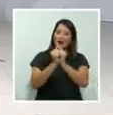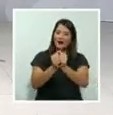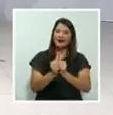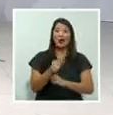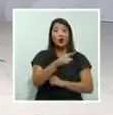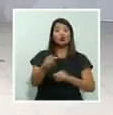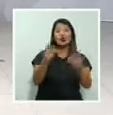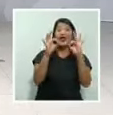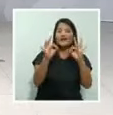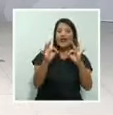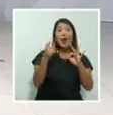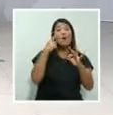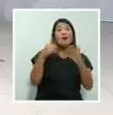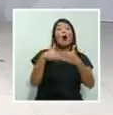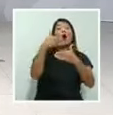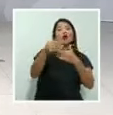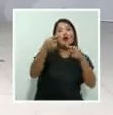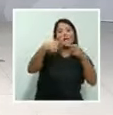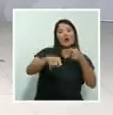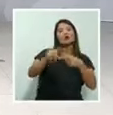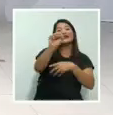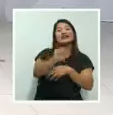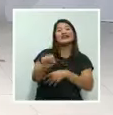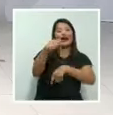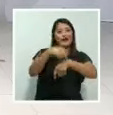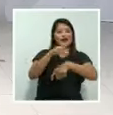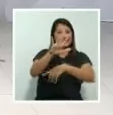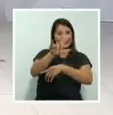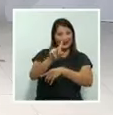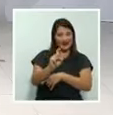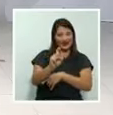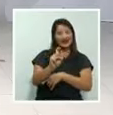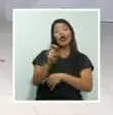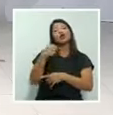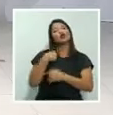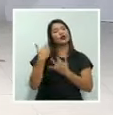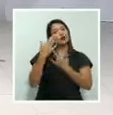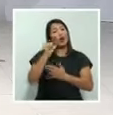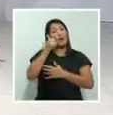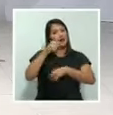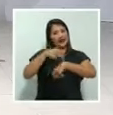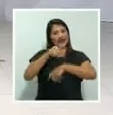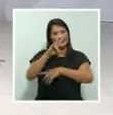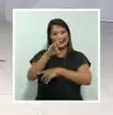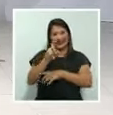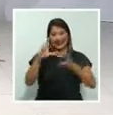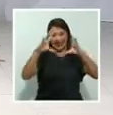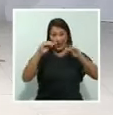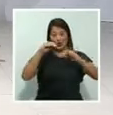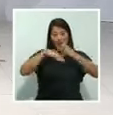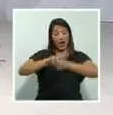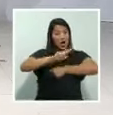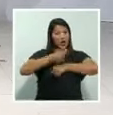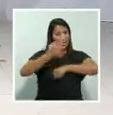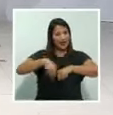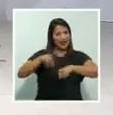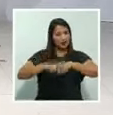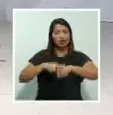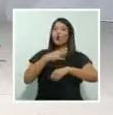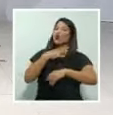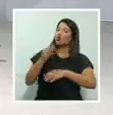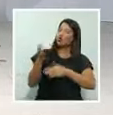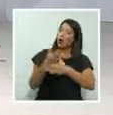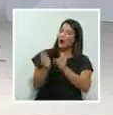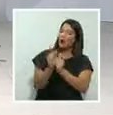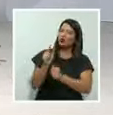Que la pasen muy bien, nos volvemos a encontrar el próximo sábado a las 5:30. Yo los espero mañana a las 7:30 de la noche en el sorteo de Lotería Nacional. Meli, un placer